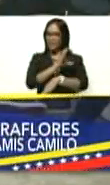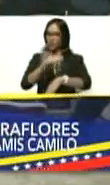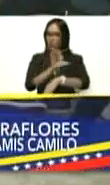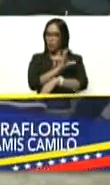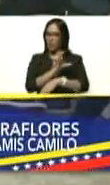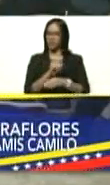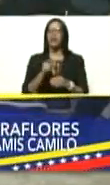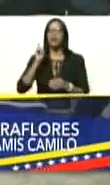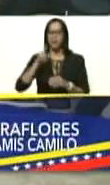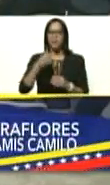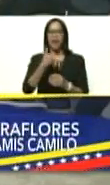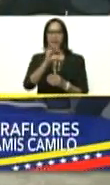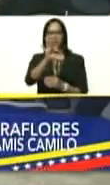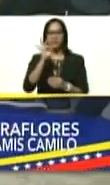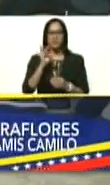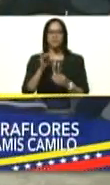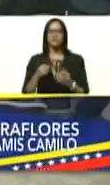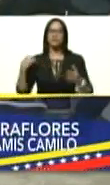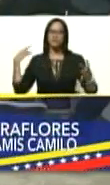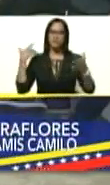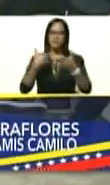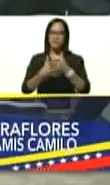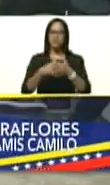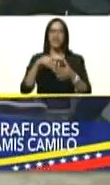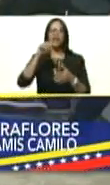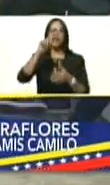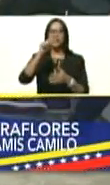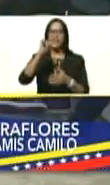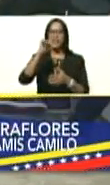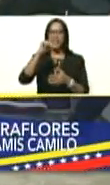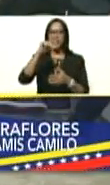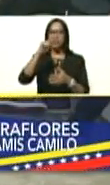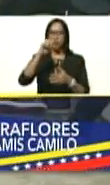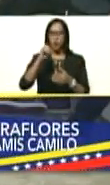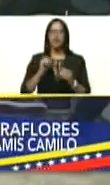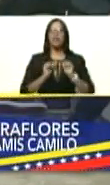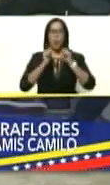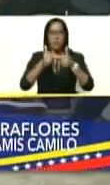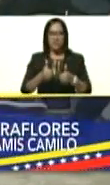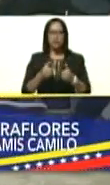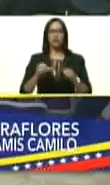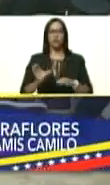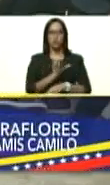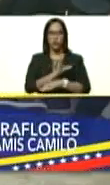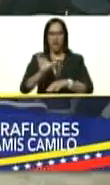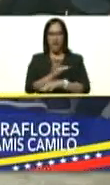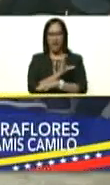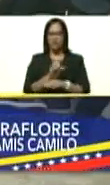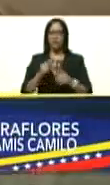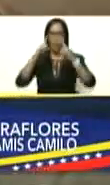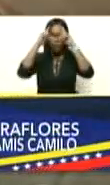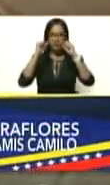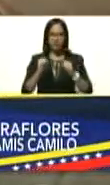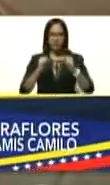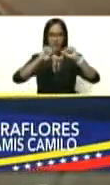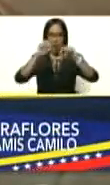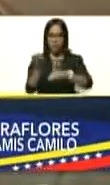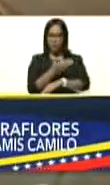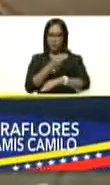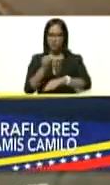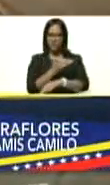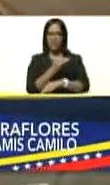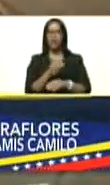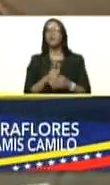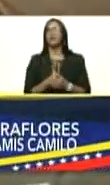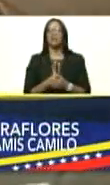que mencionar la trayectoria de Quinito Méndez, que comenzó su carrera musical en la Coco Band, donde cosechó éxitos como El